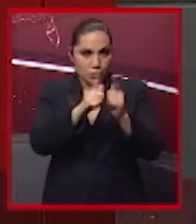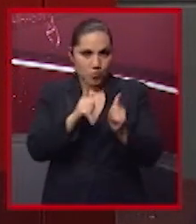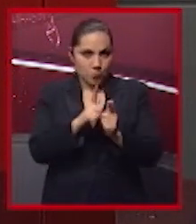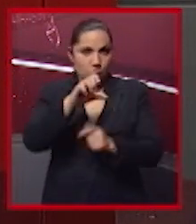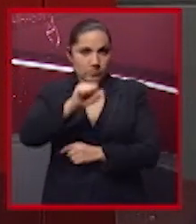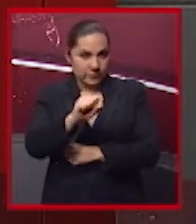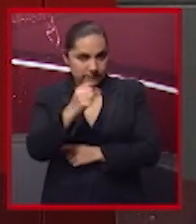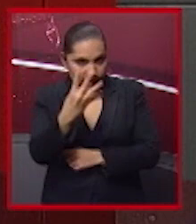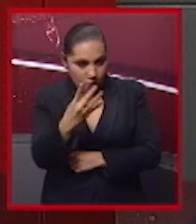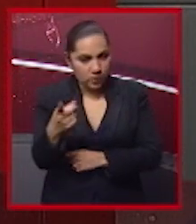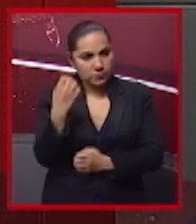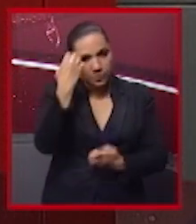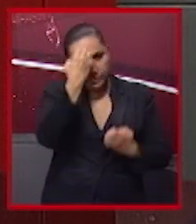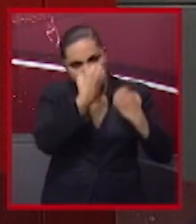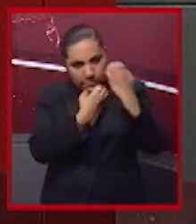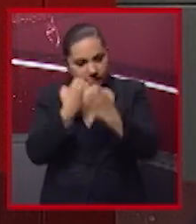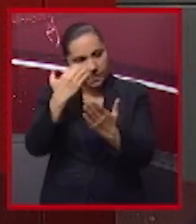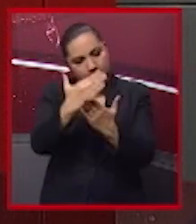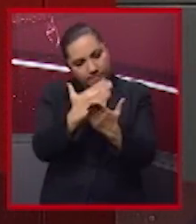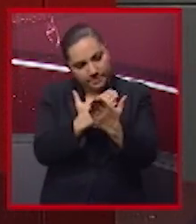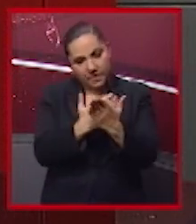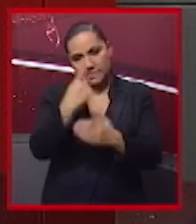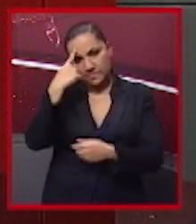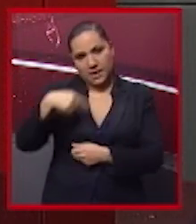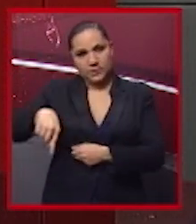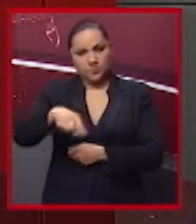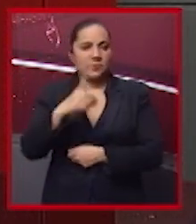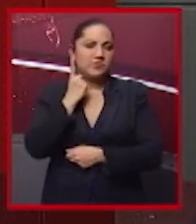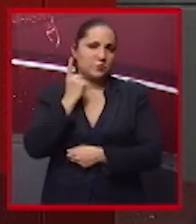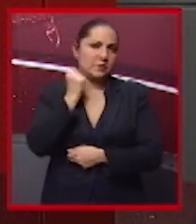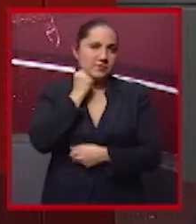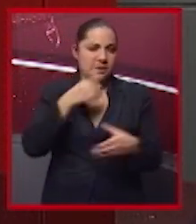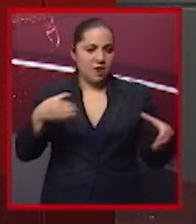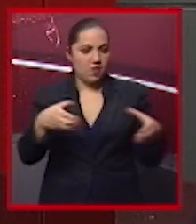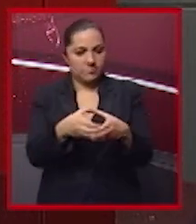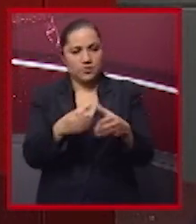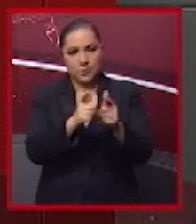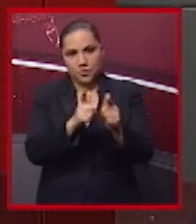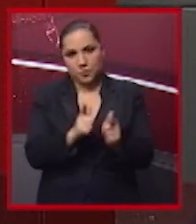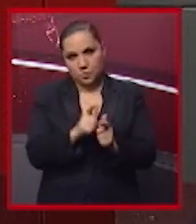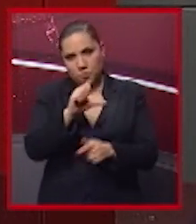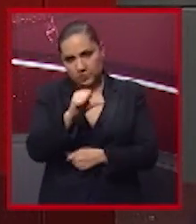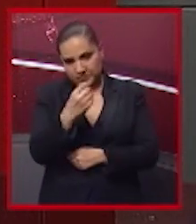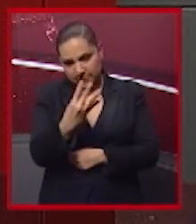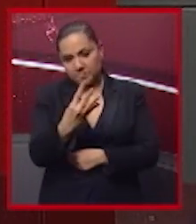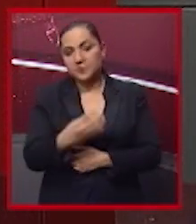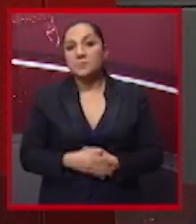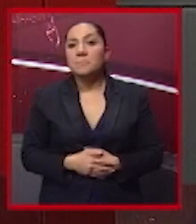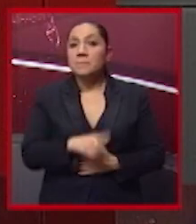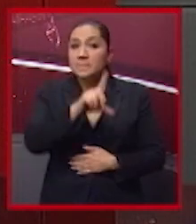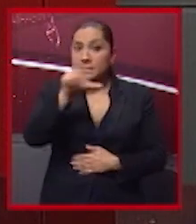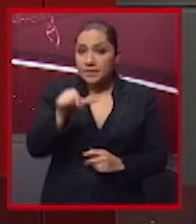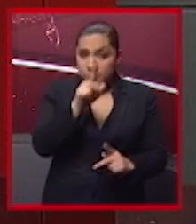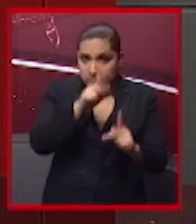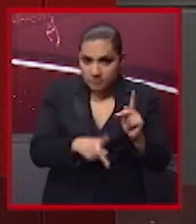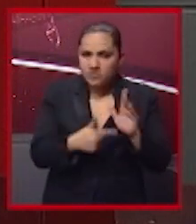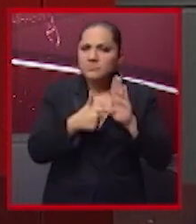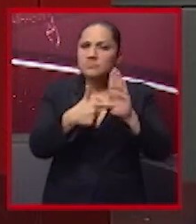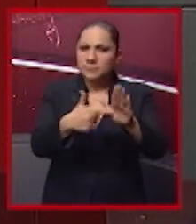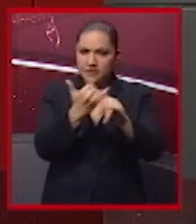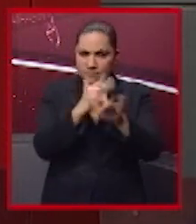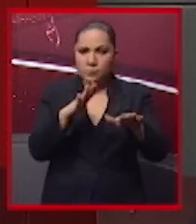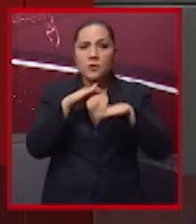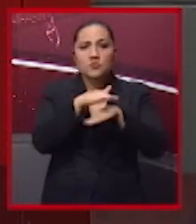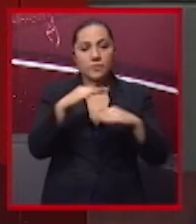64ª legislatura del Congreso Federal. Una pausa, al regreso tendremos la revisión de estos temas en materia de infraestructura,